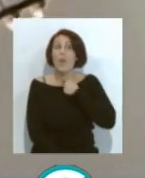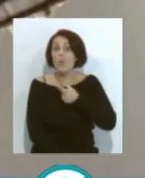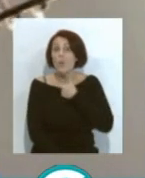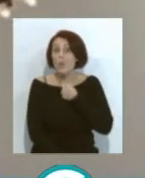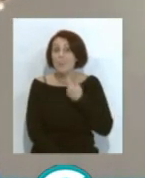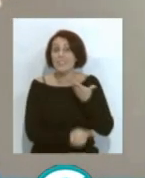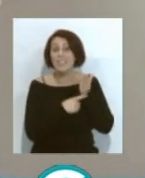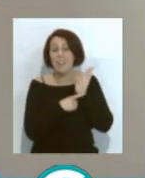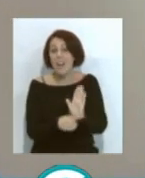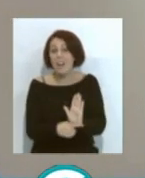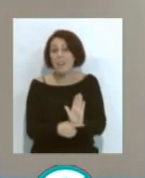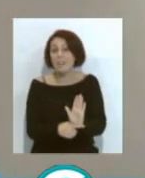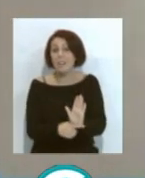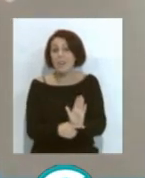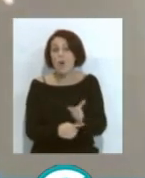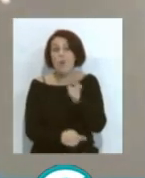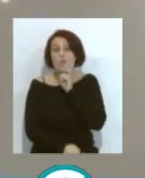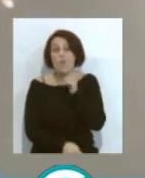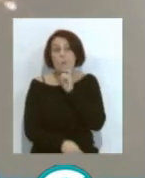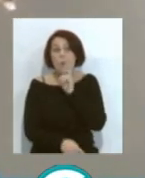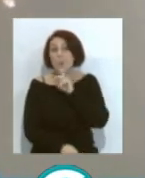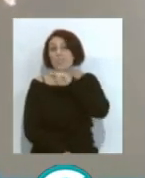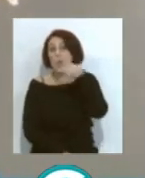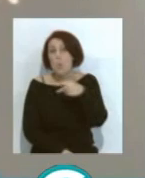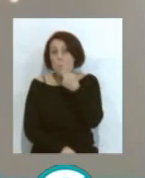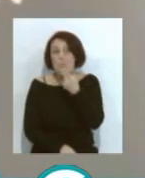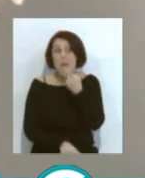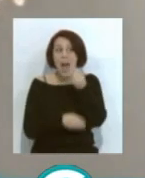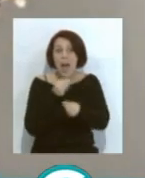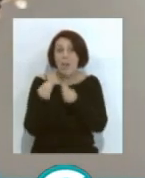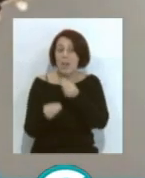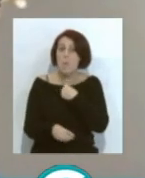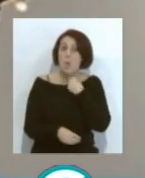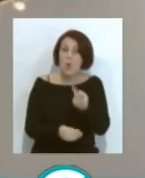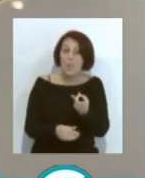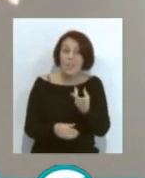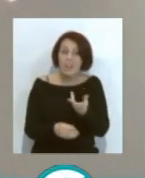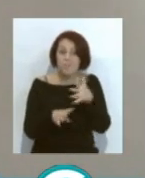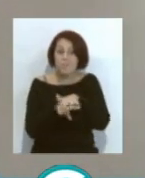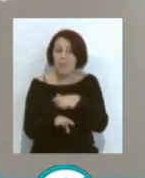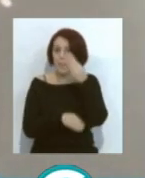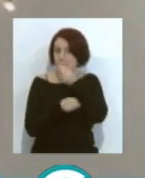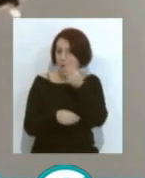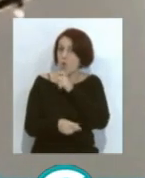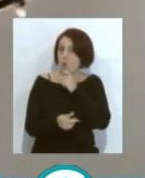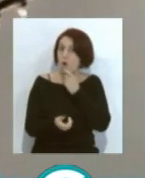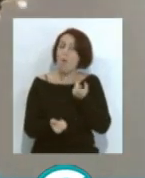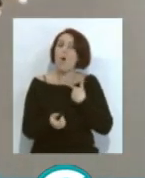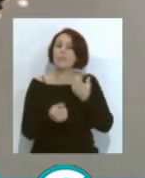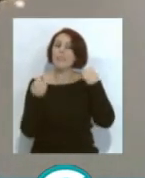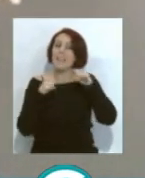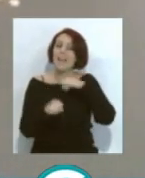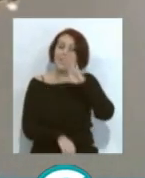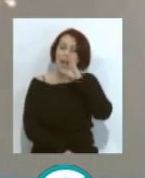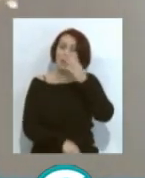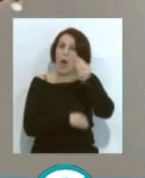Nos hubiera gustado mostrar cómo se monta la segunda y las voces, pues como habíamos pensado, ¿no? En ensayos en directo y